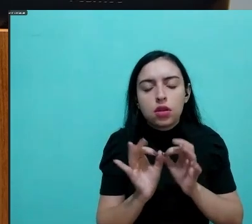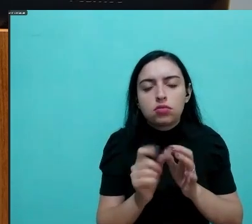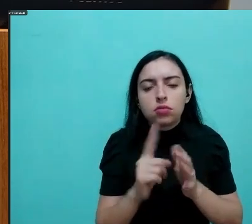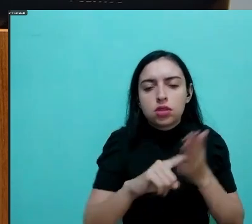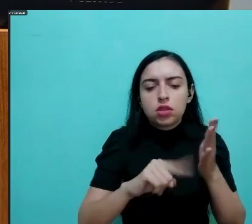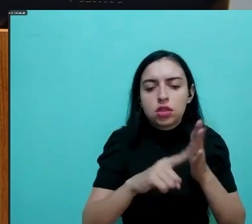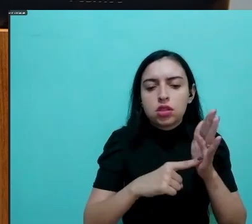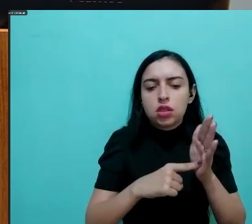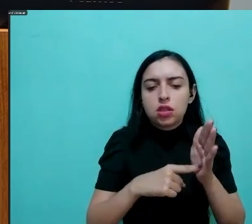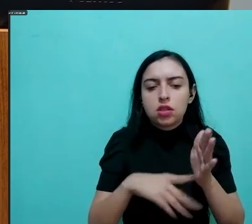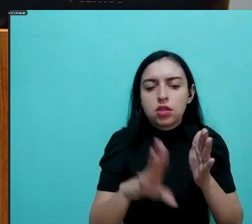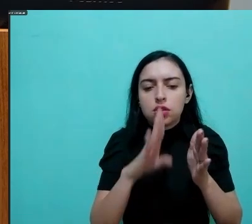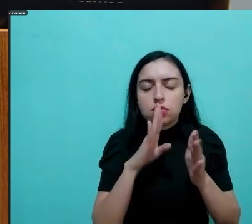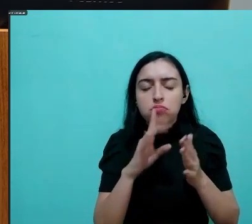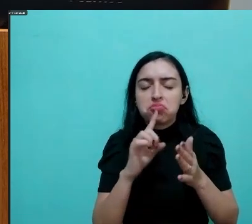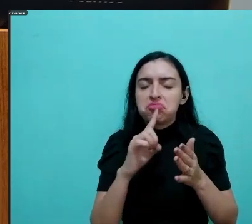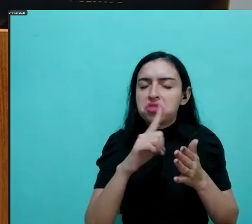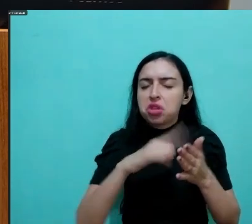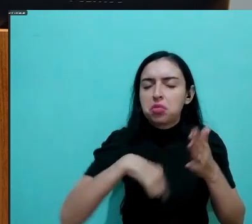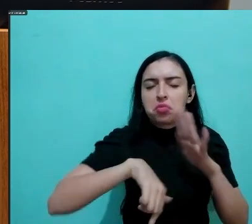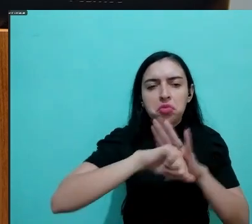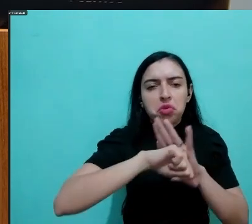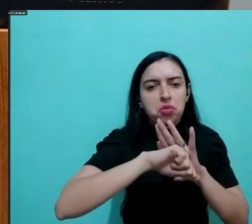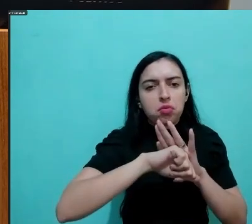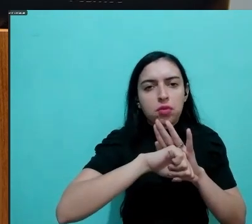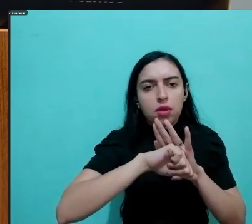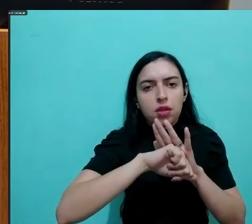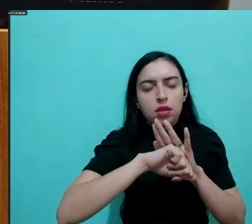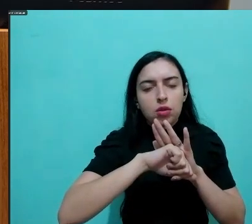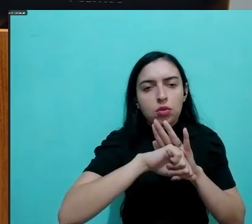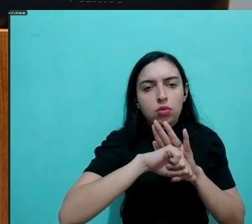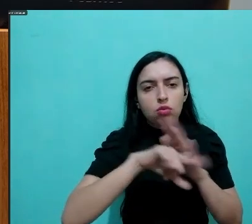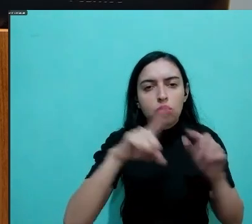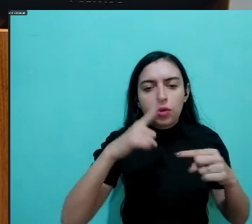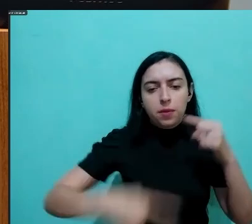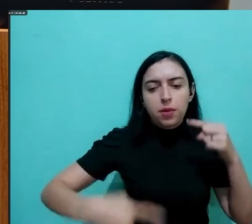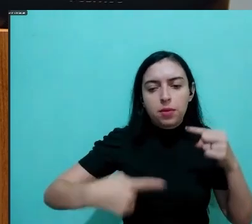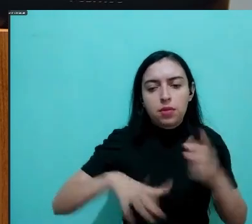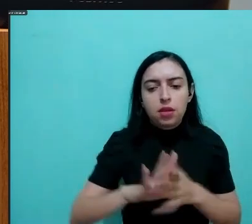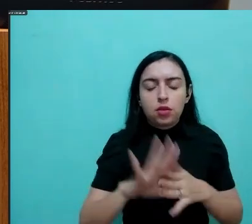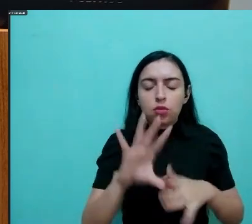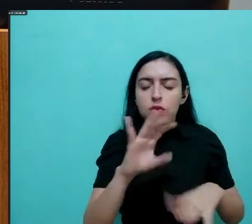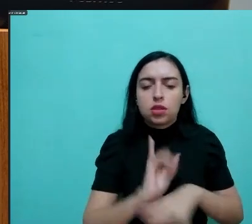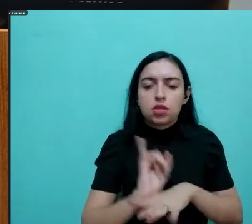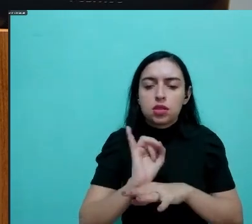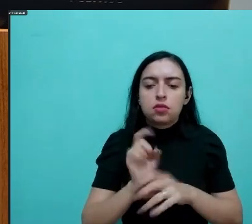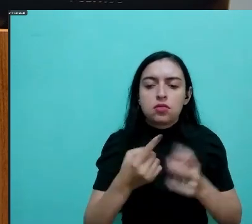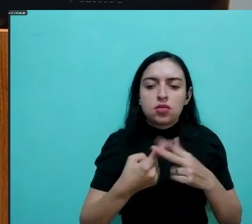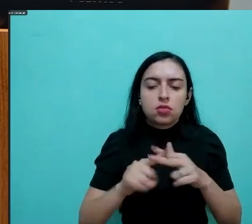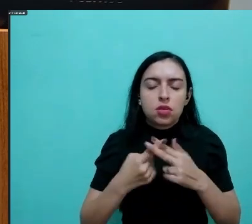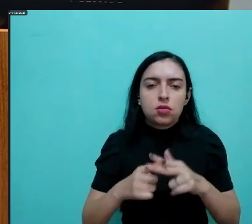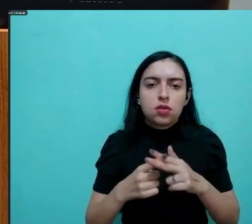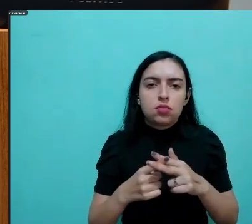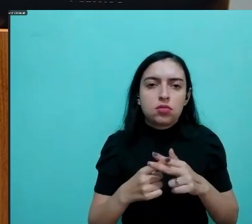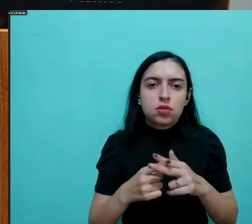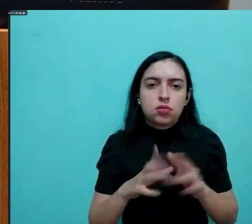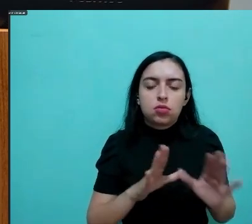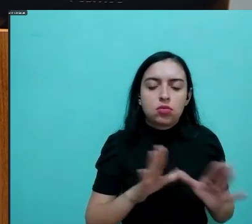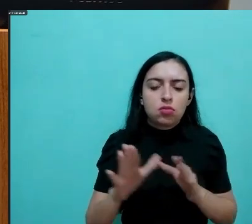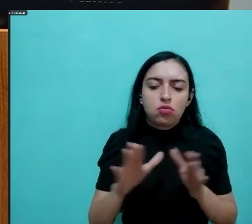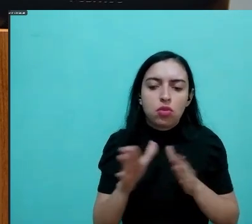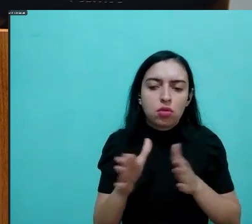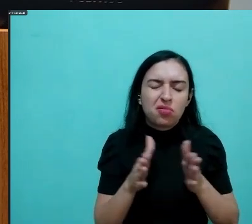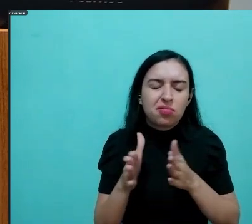ha prohibido al Estado regular de manera muy activista los intercambios de opiniones,